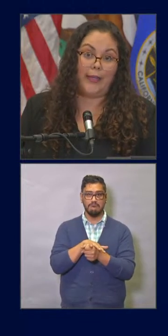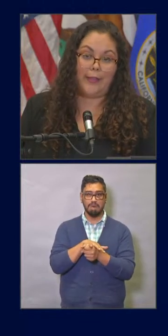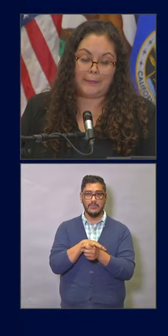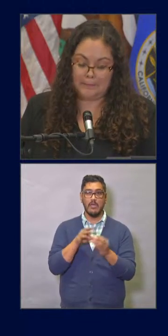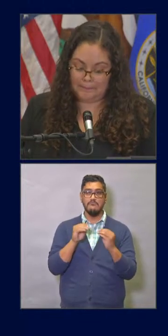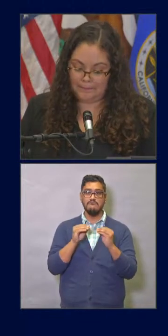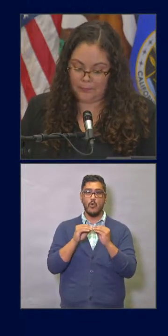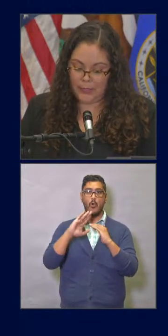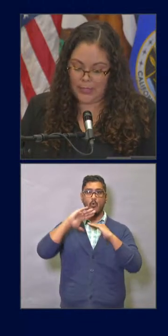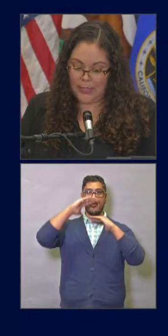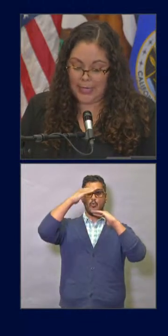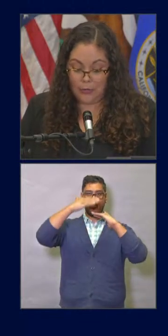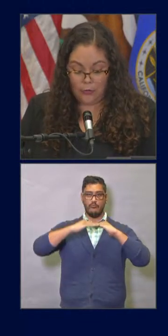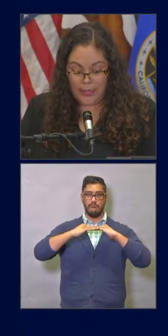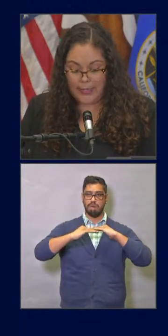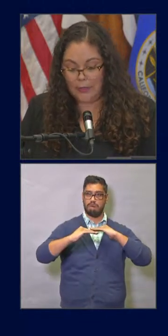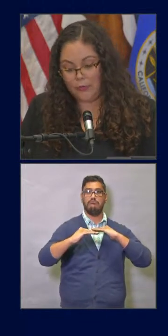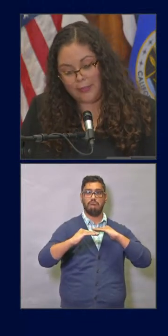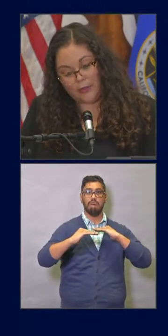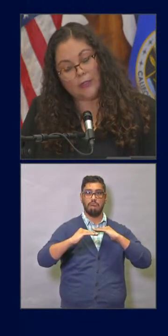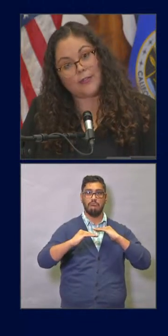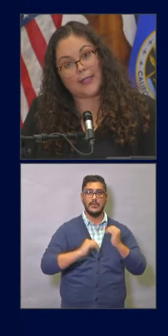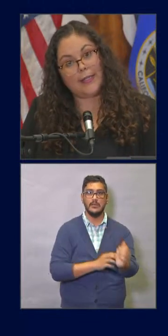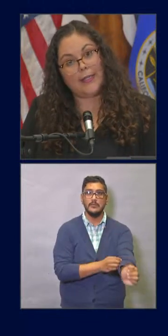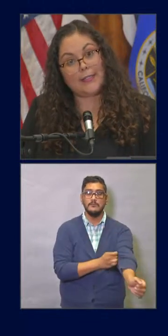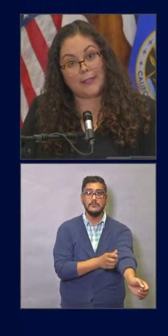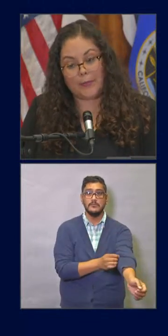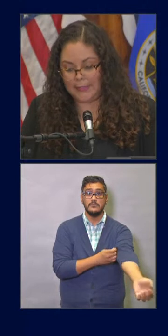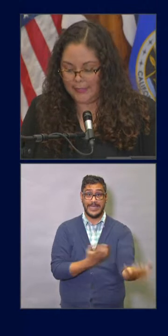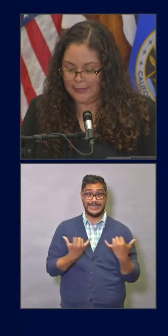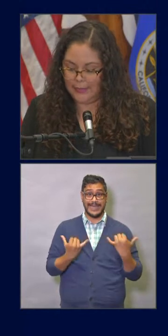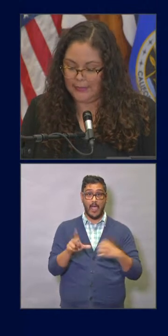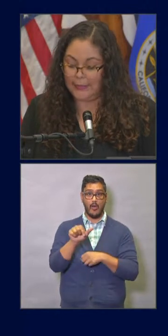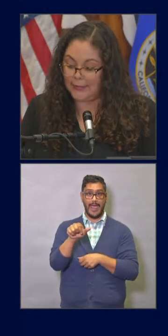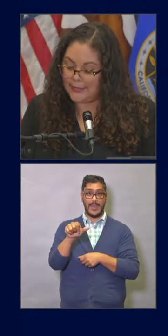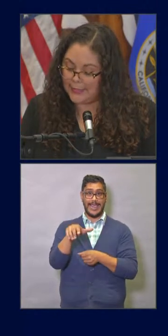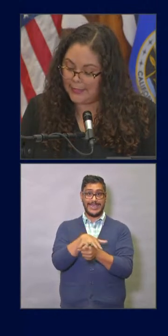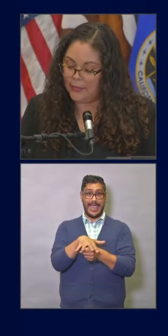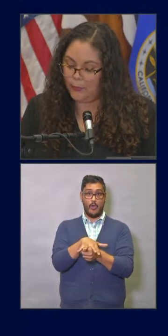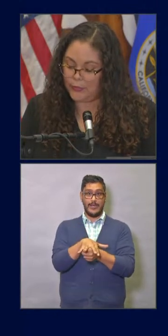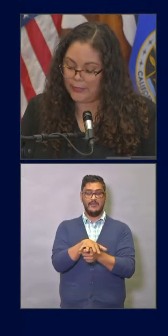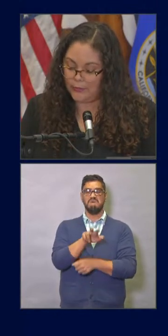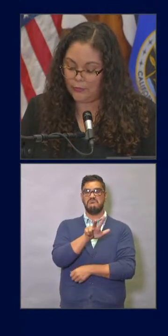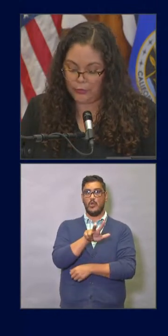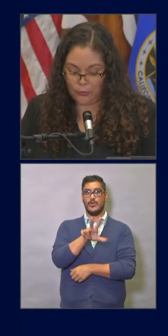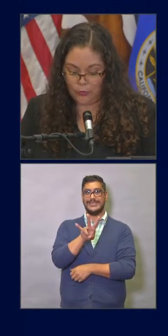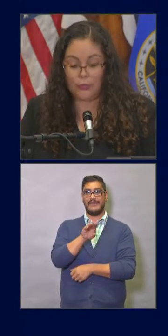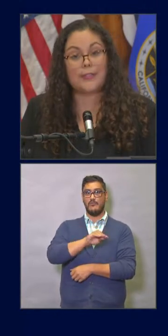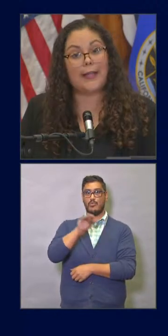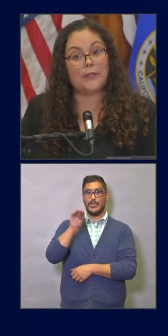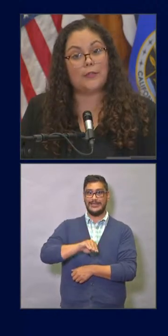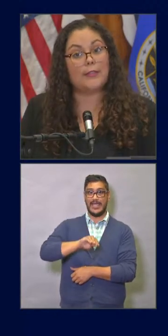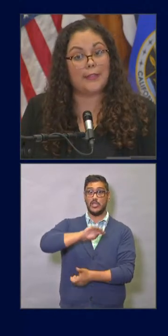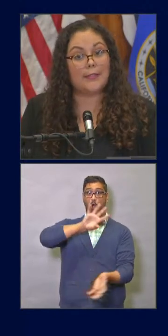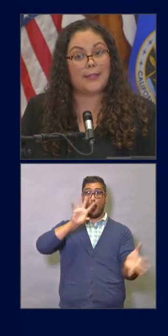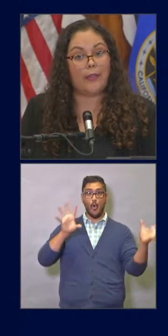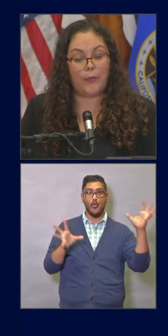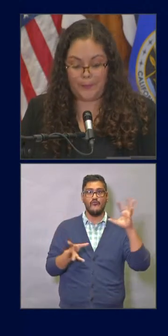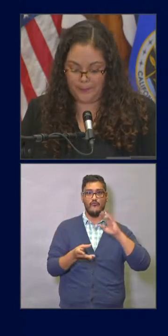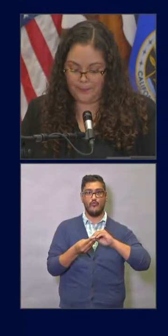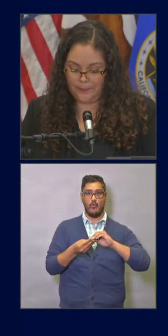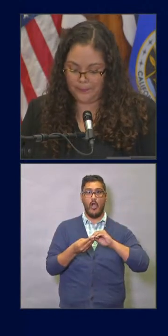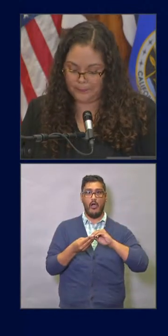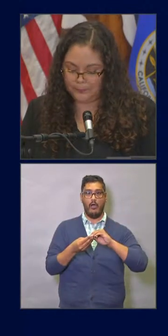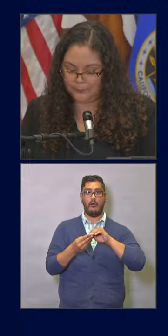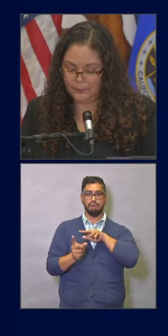más moderada. Ahora, el condado de Los Ángeles representa 37% de todos los casos en el